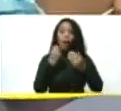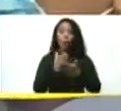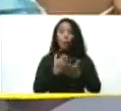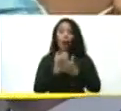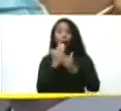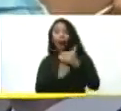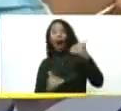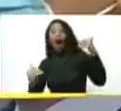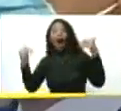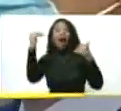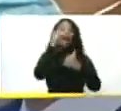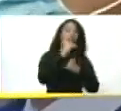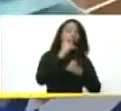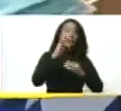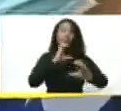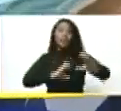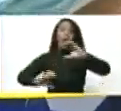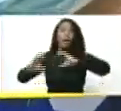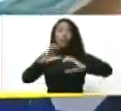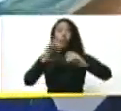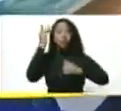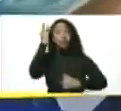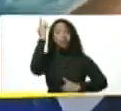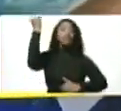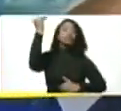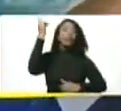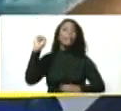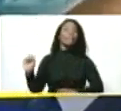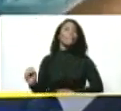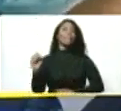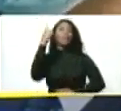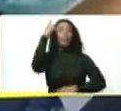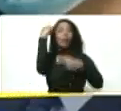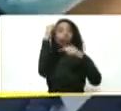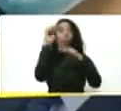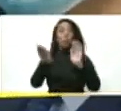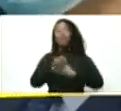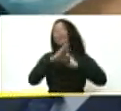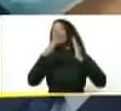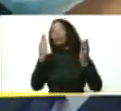alto componente científico, tecnológico, de primer nivel mundial,